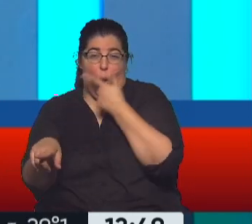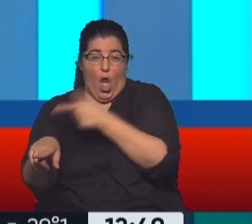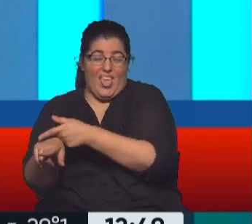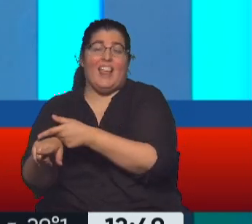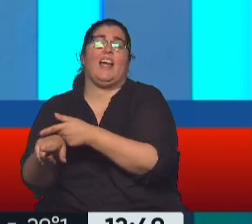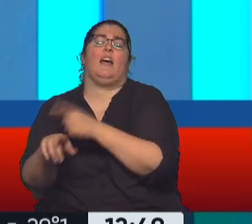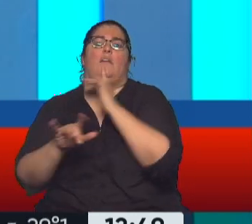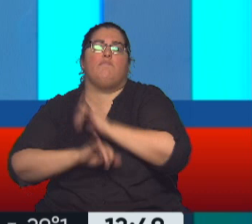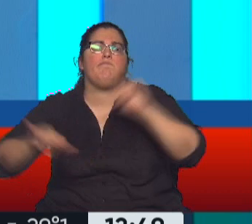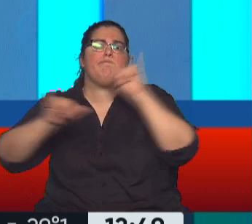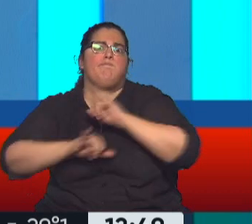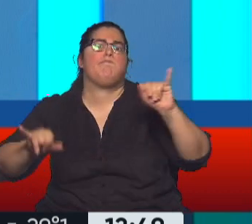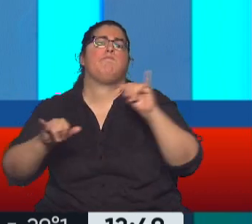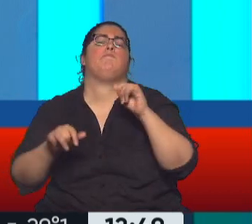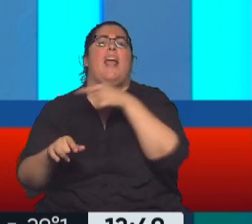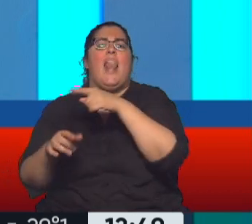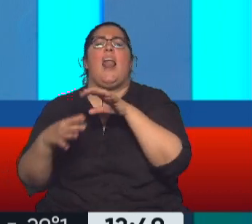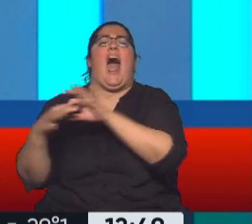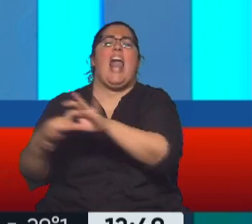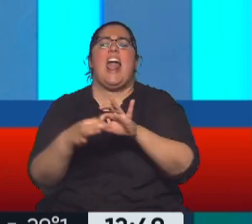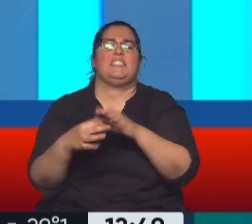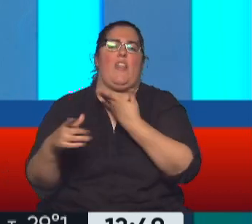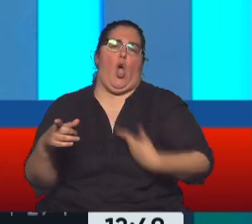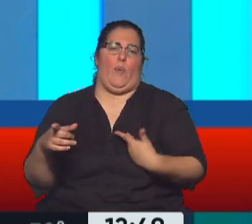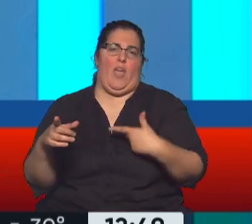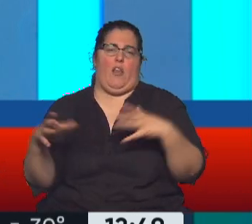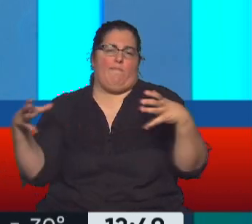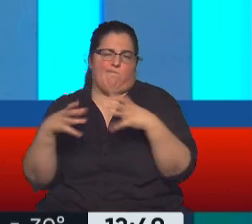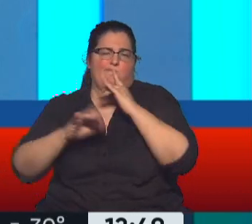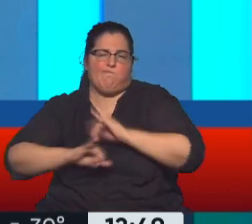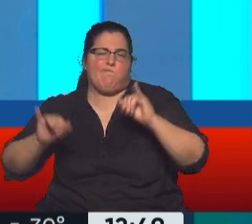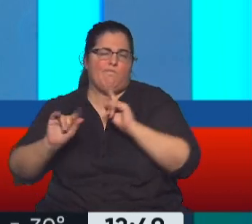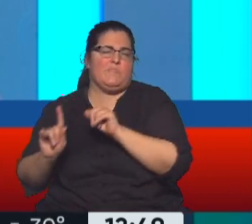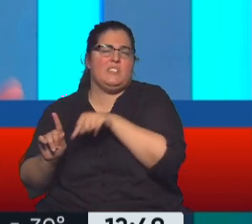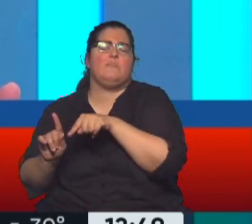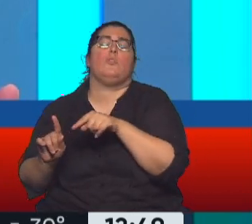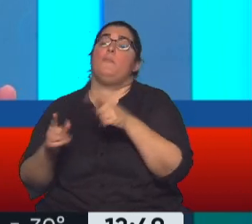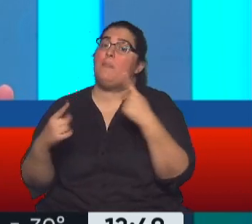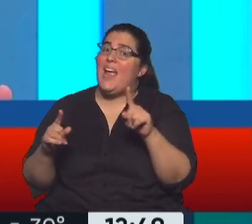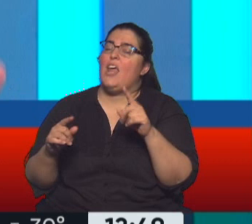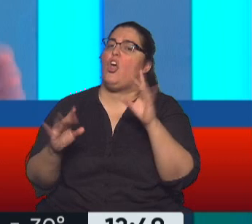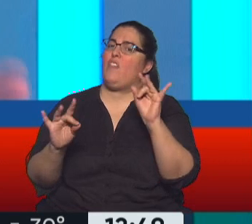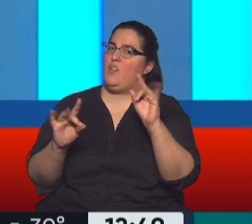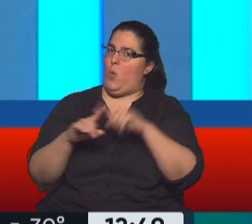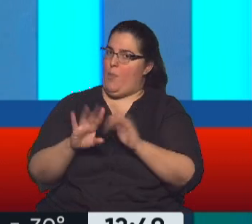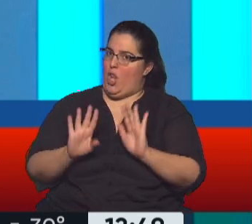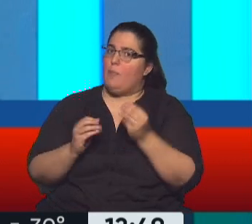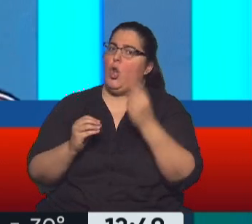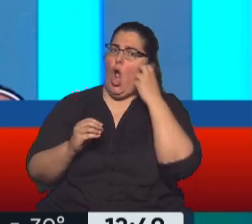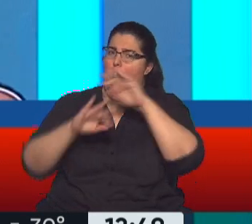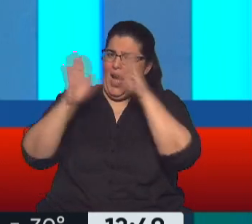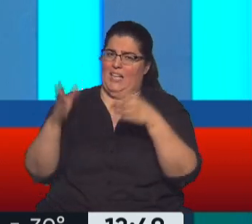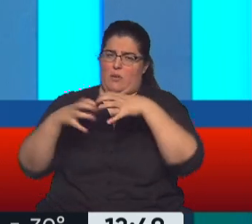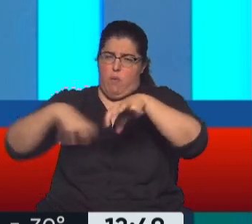la alianza que lo lleva al gobierno desde hace muchísimo tiempo, pero con esta dificultad política, un Congreso fragmentado,